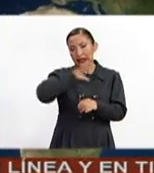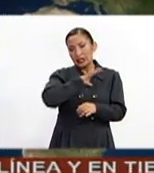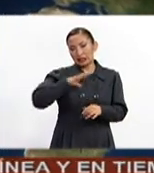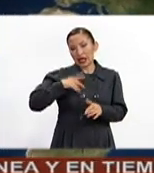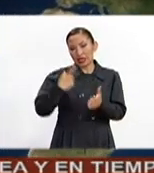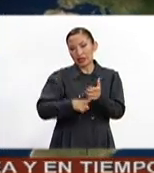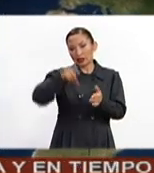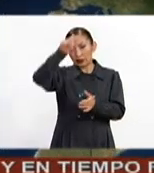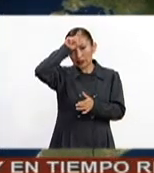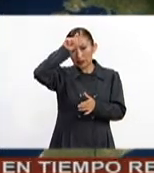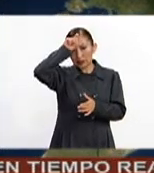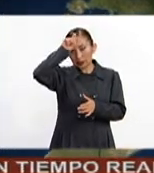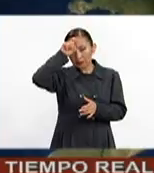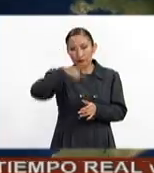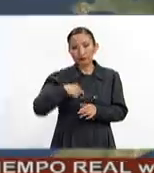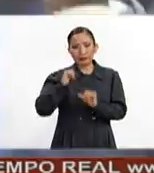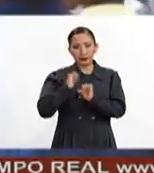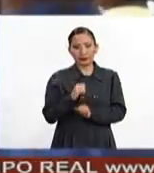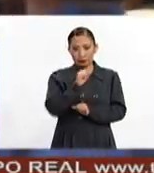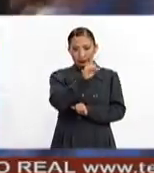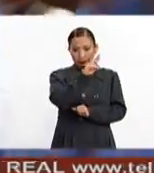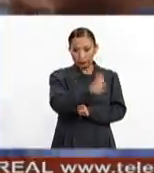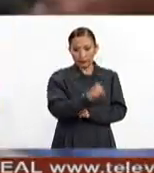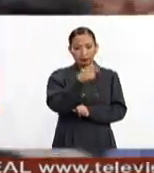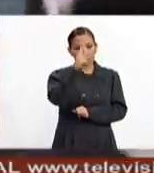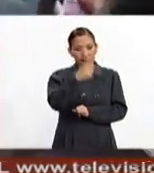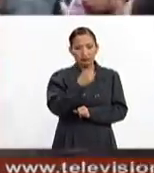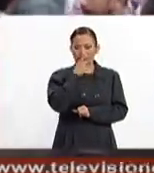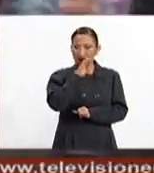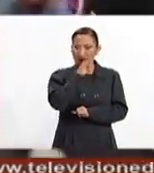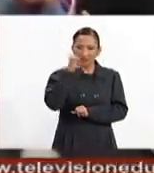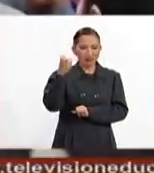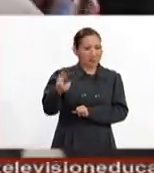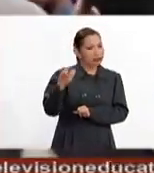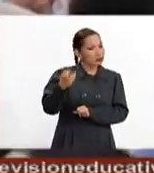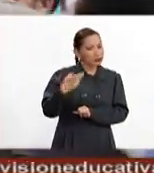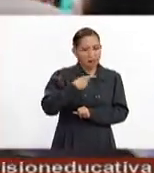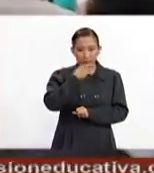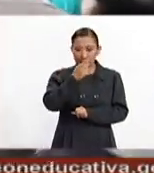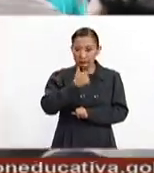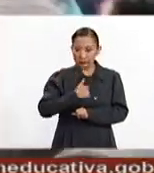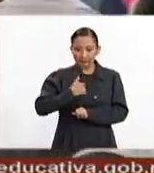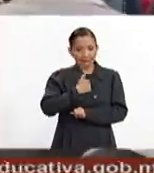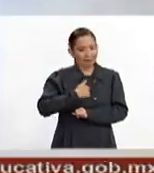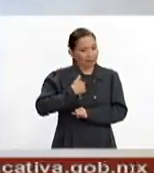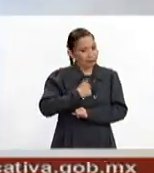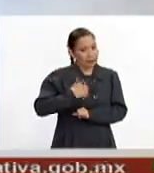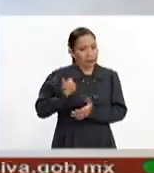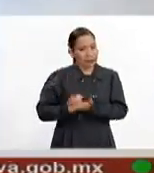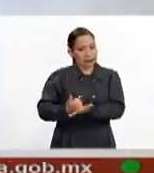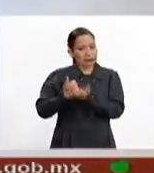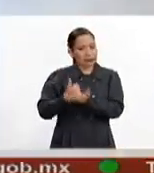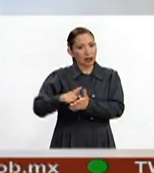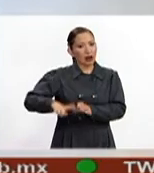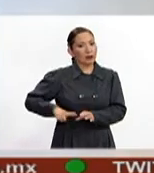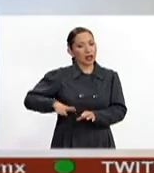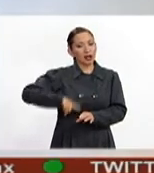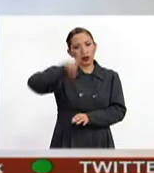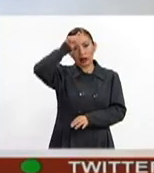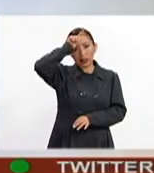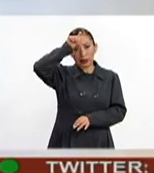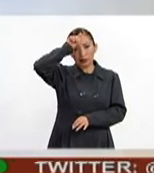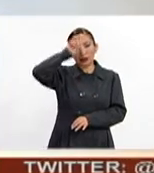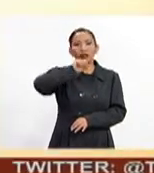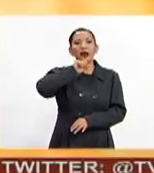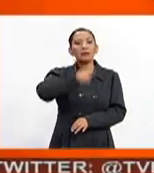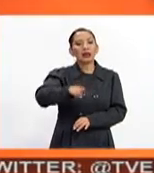en Egipto. La Cancillería mexicana condenó estos hechos, expresó sus condolencias y solidaridad al gobierno de Egipto,